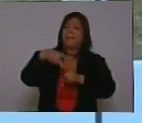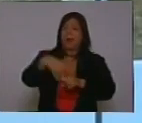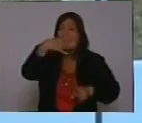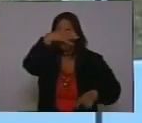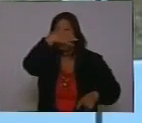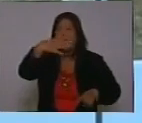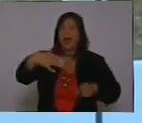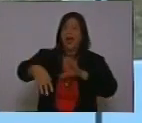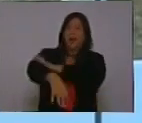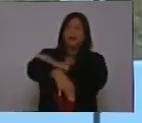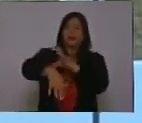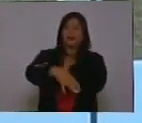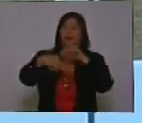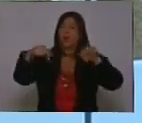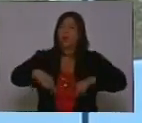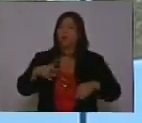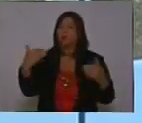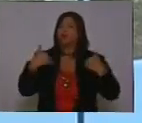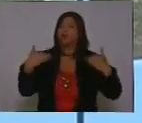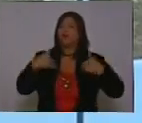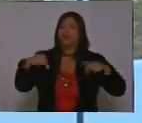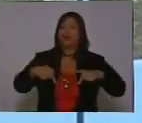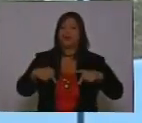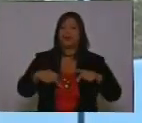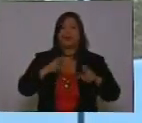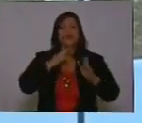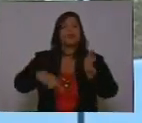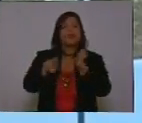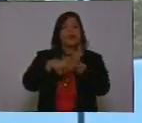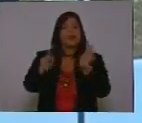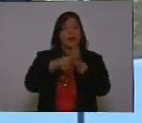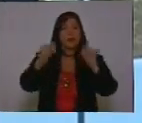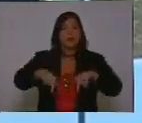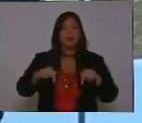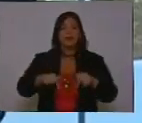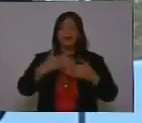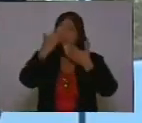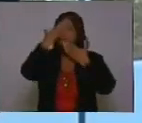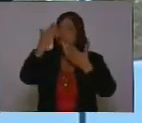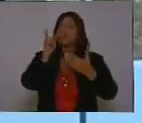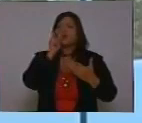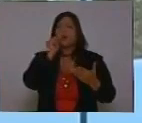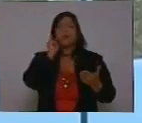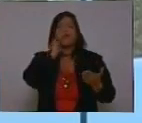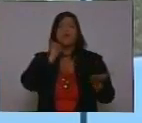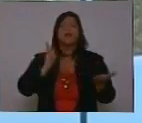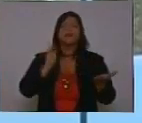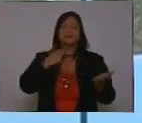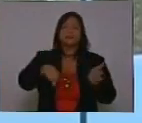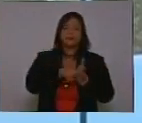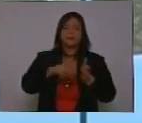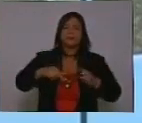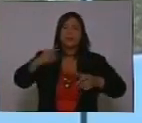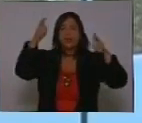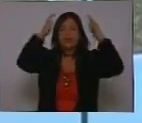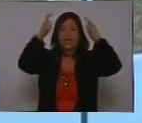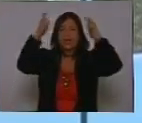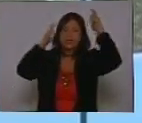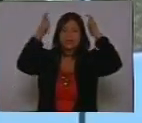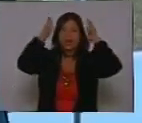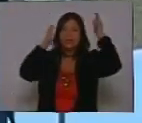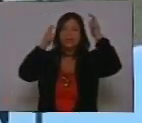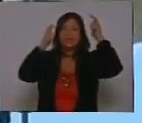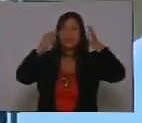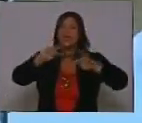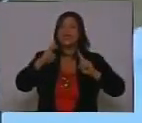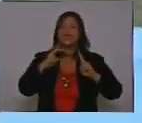fascismo dentro de este estado. Y es decir y recalcar, compañeras y compañeros, que ser chavista no